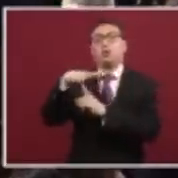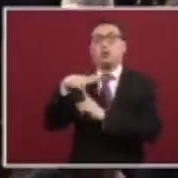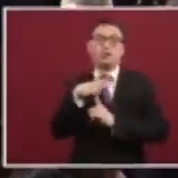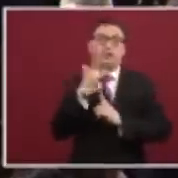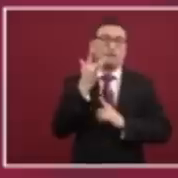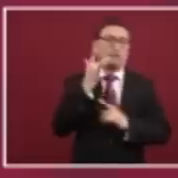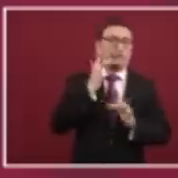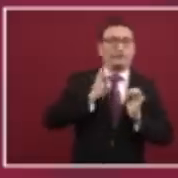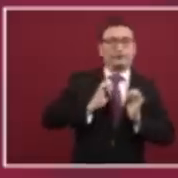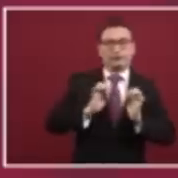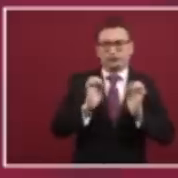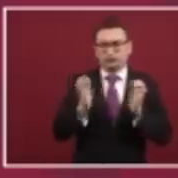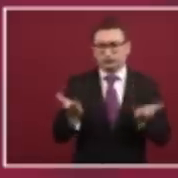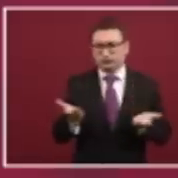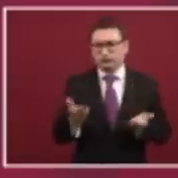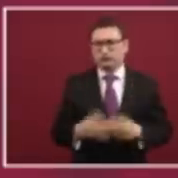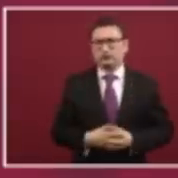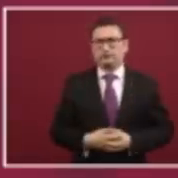lujo